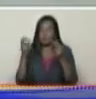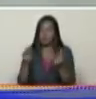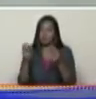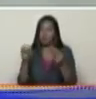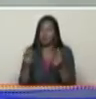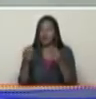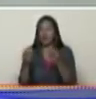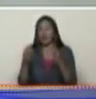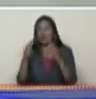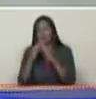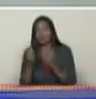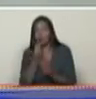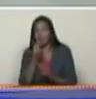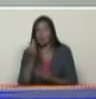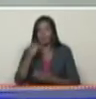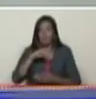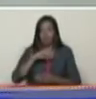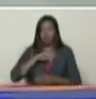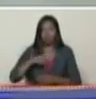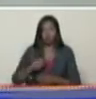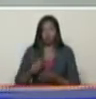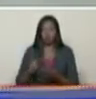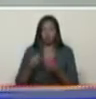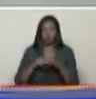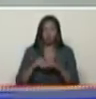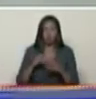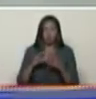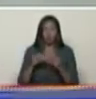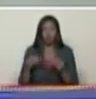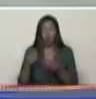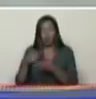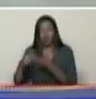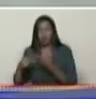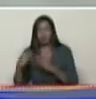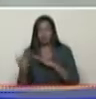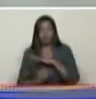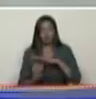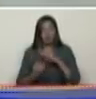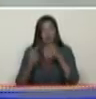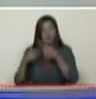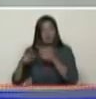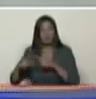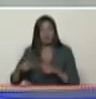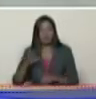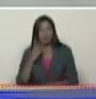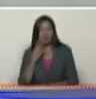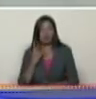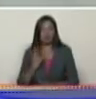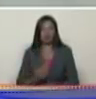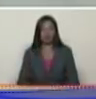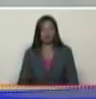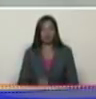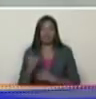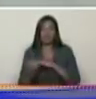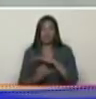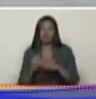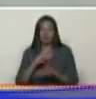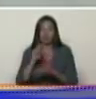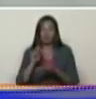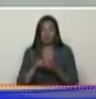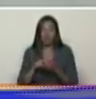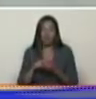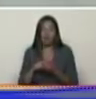casa de alimentación. Ahora estamos incorporando incluso a todas otras instituciones. Por ejemplo, el Instituto Nacional de